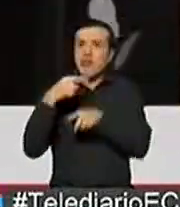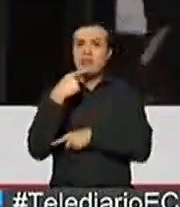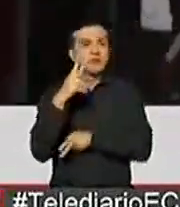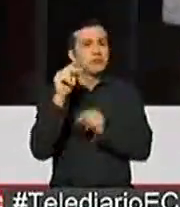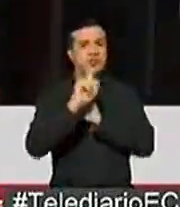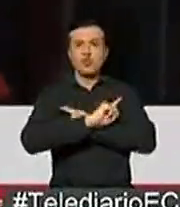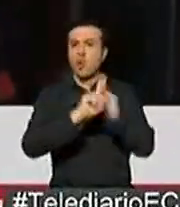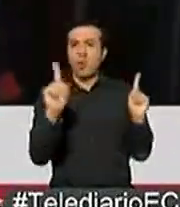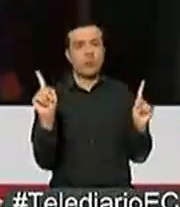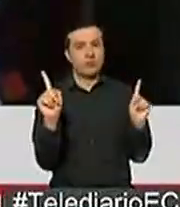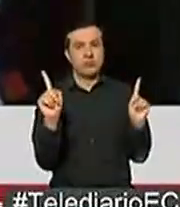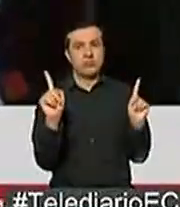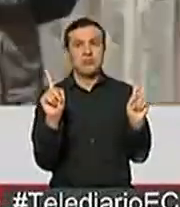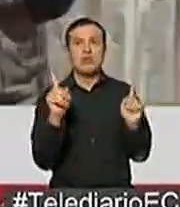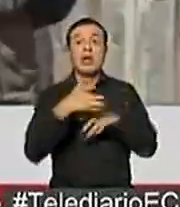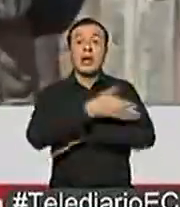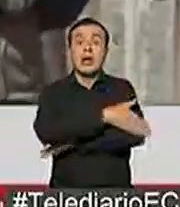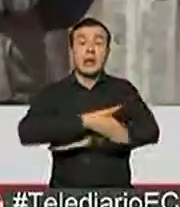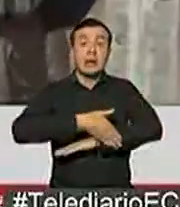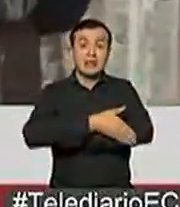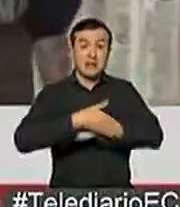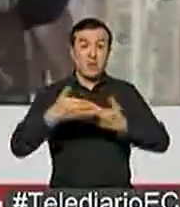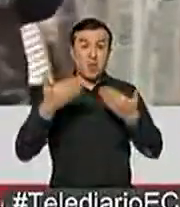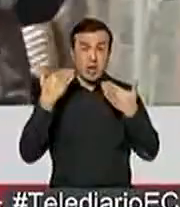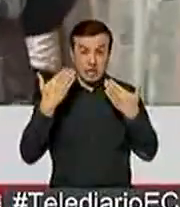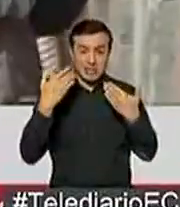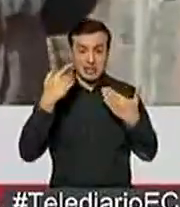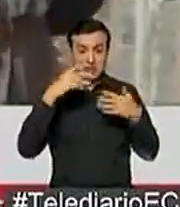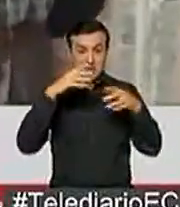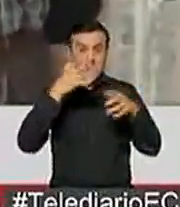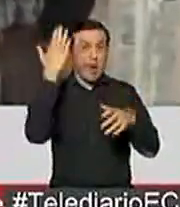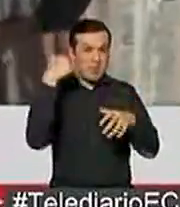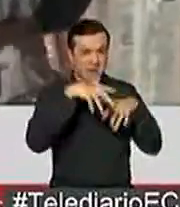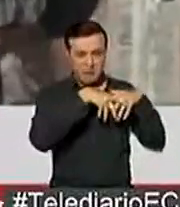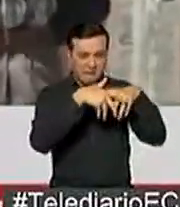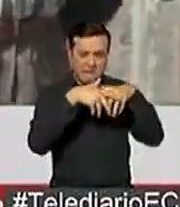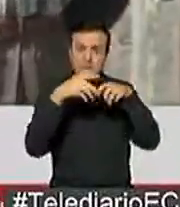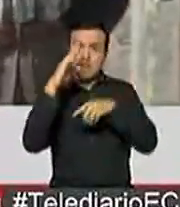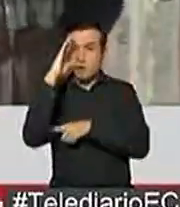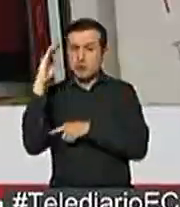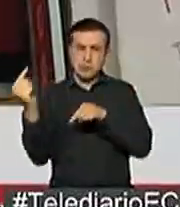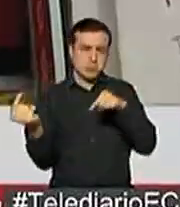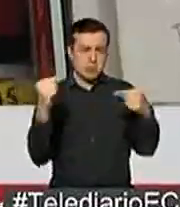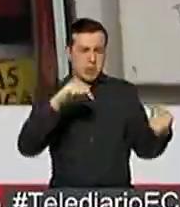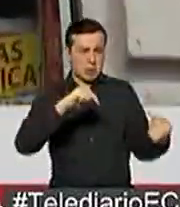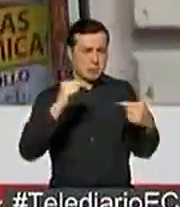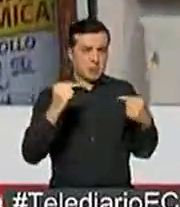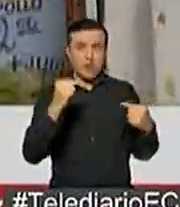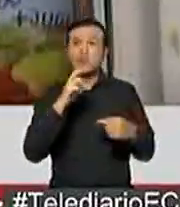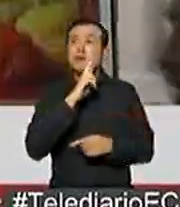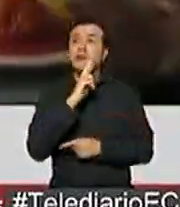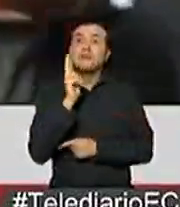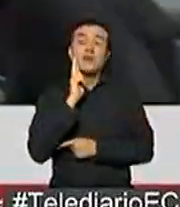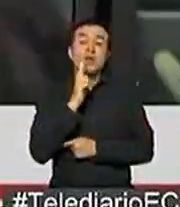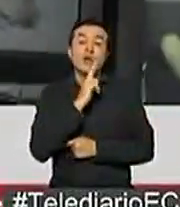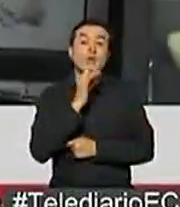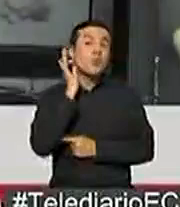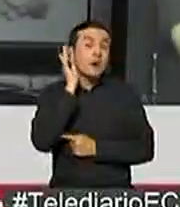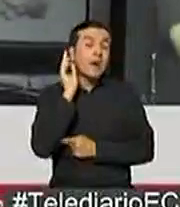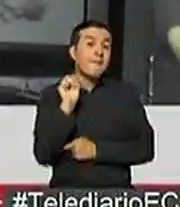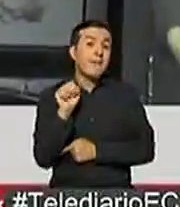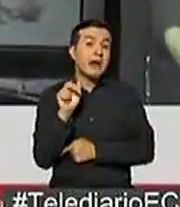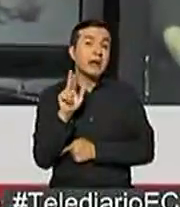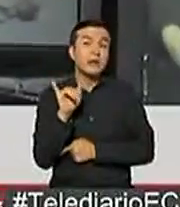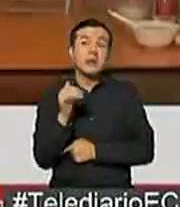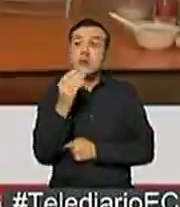no más en la calle guayaquil que fue el escenario de enfrentamientos entre manifestantes y la fuerza pública está el restaurante de maría valle se